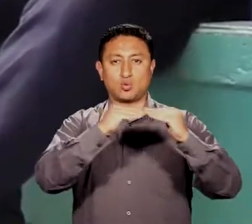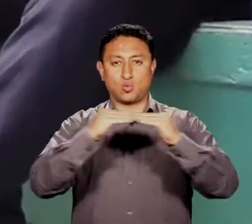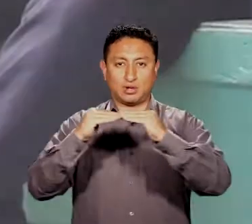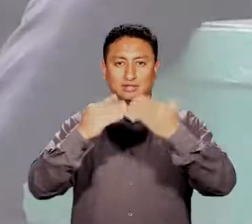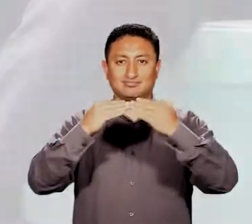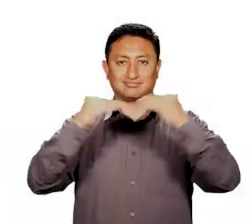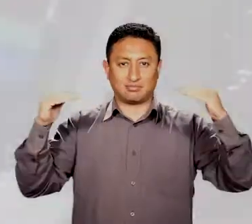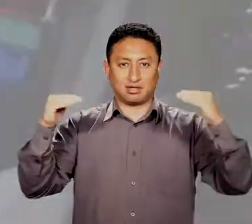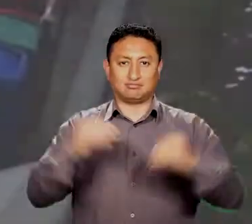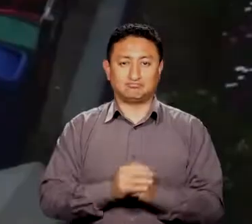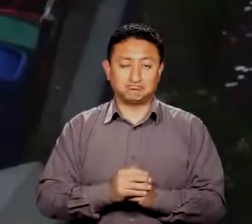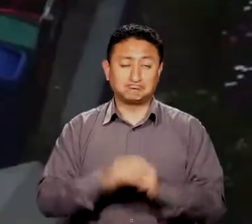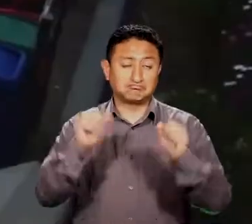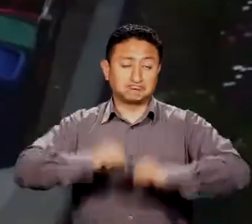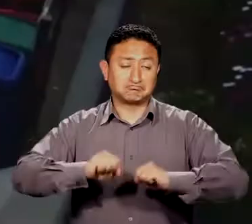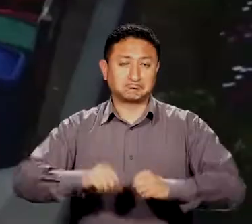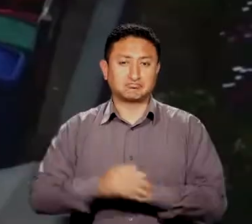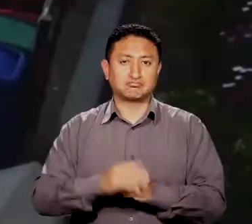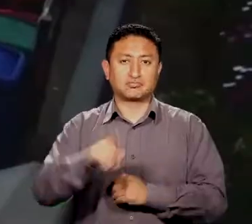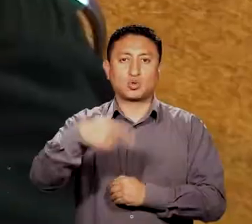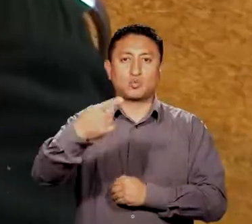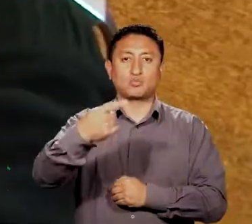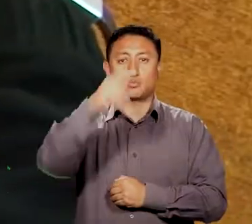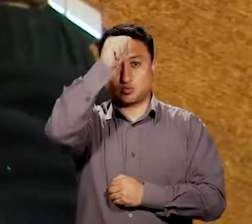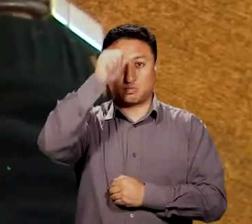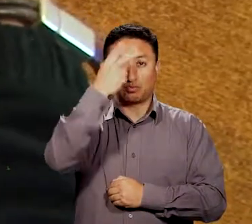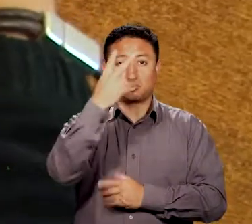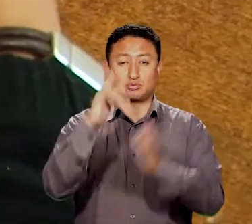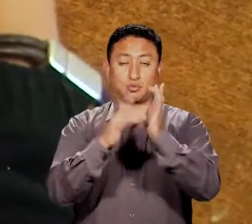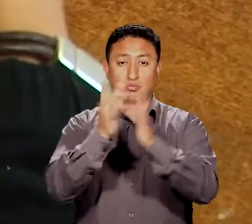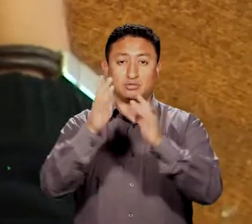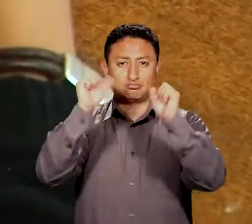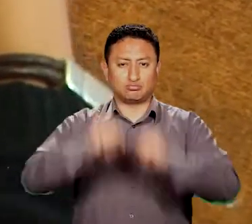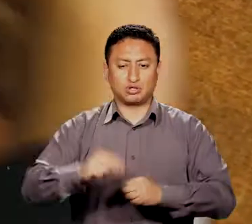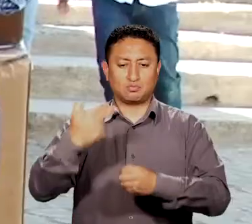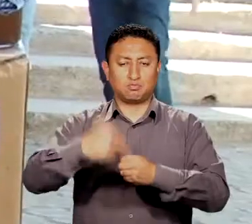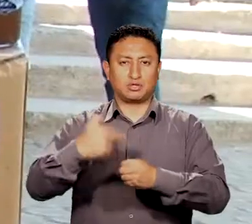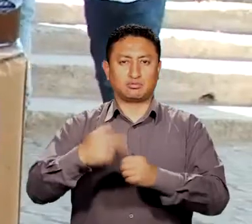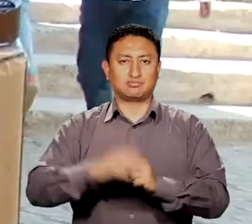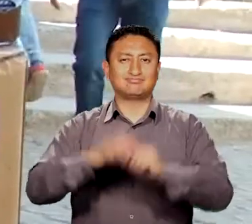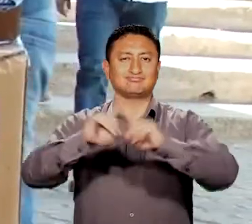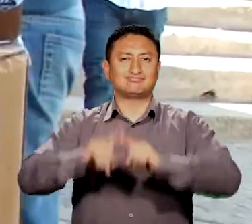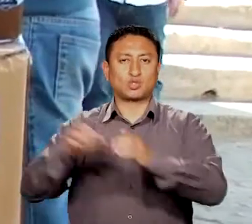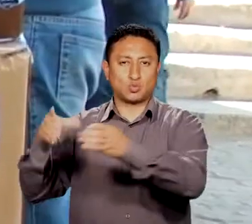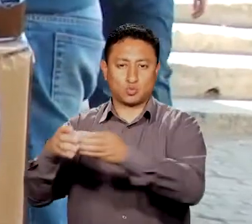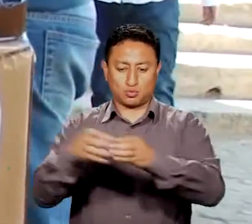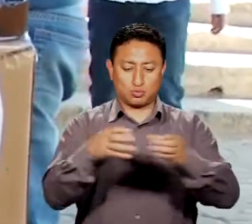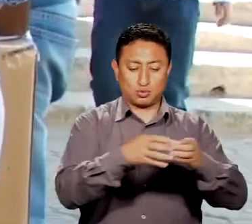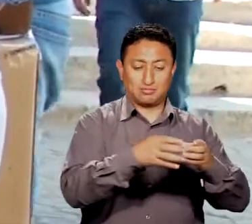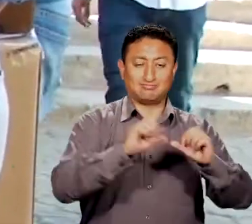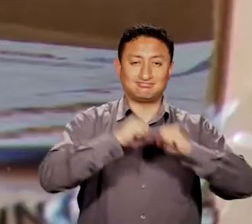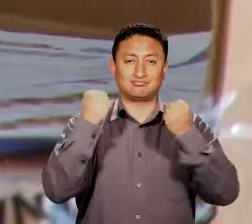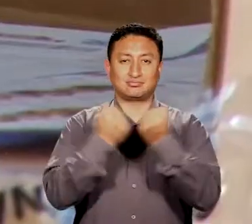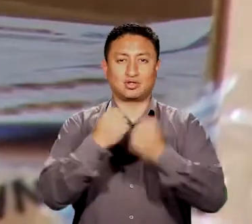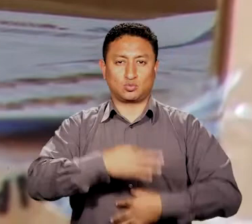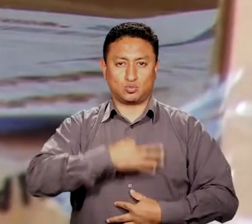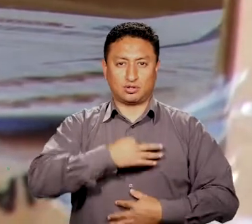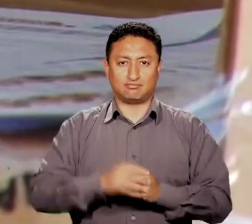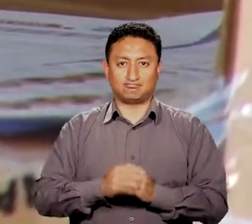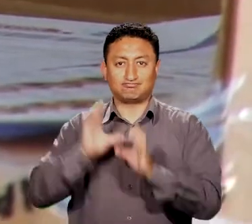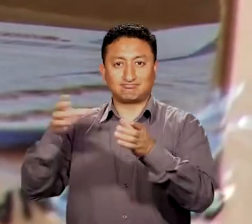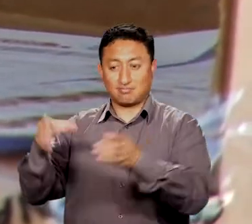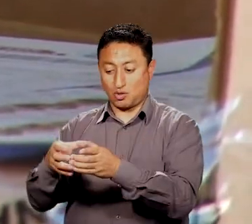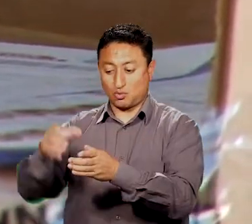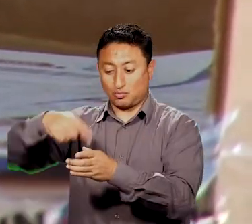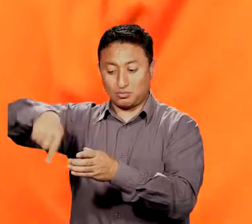y equidad. Es así que para los comicios del domingo 2 de abril podrán participar varios sectores de la sociedad civil. Uno